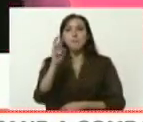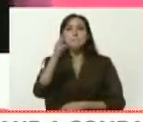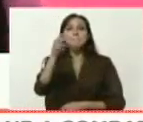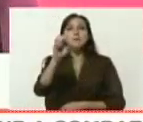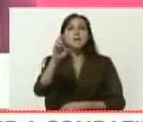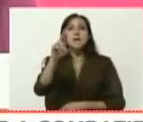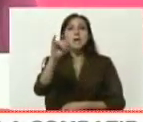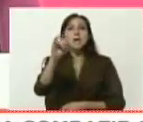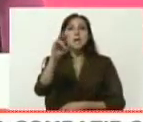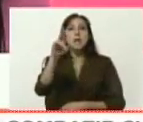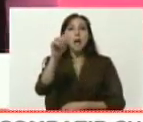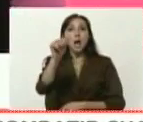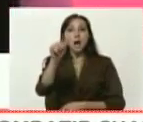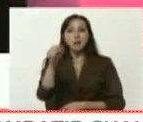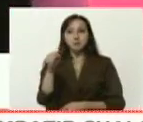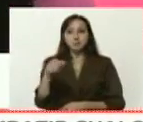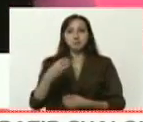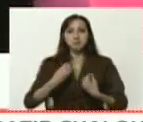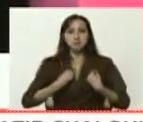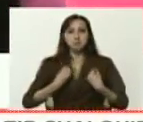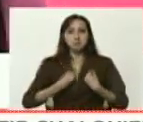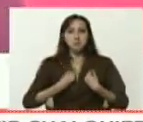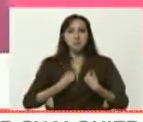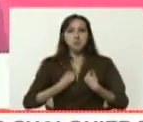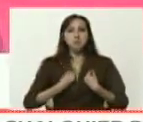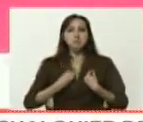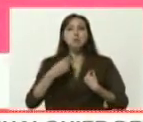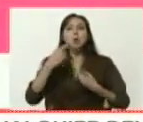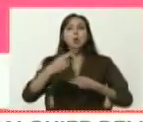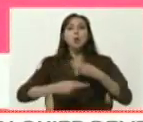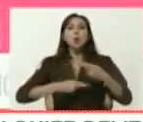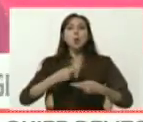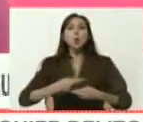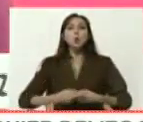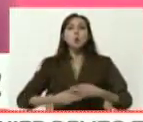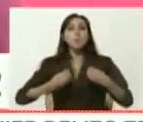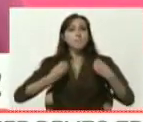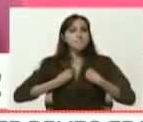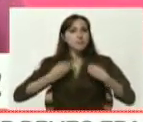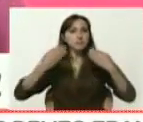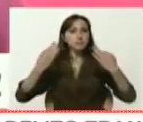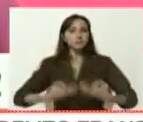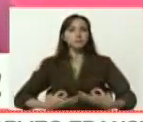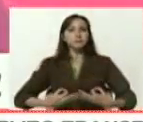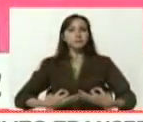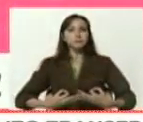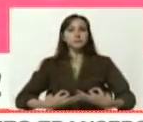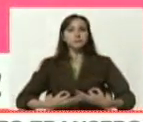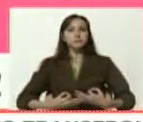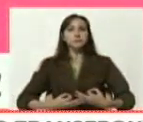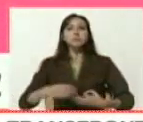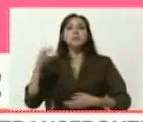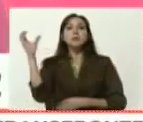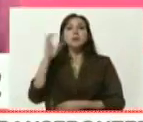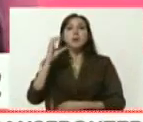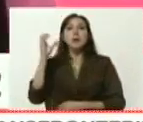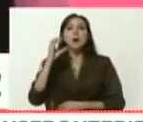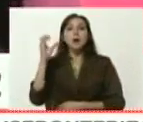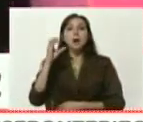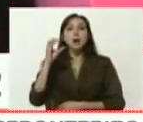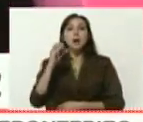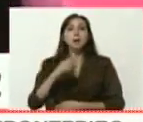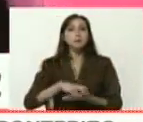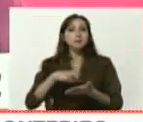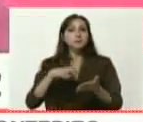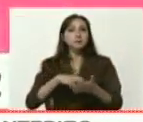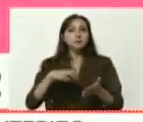mucha vida. Y de una revolución que está hoy más viva que nunca. Cumple nuestra Caracas rebelde